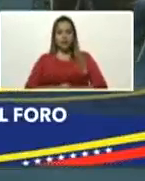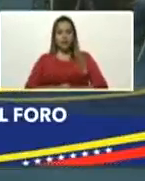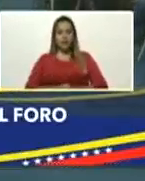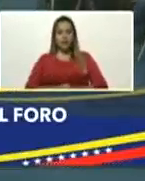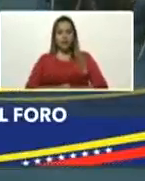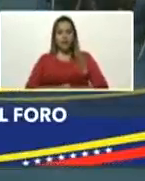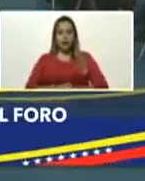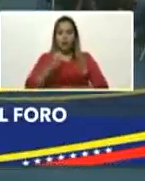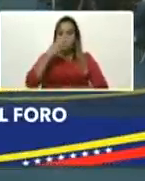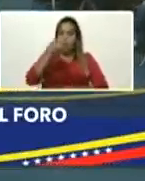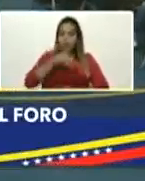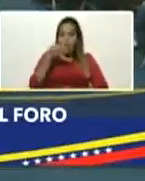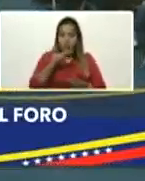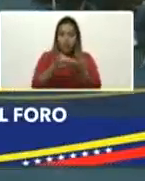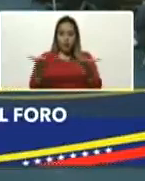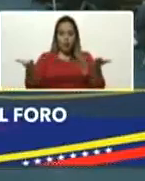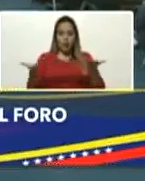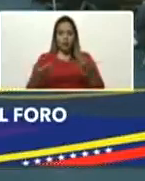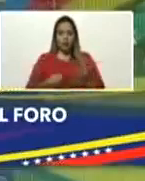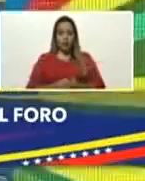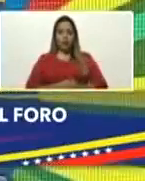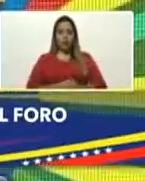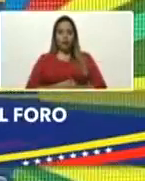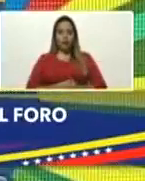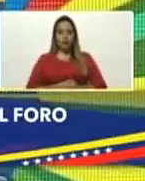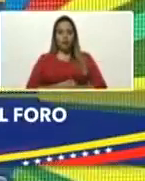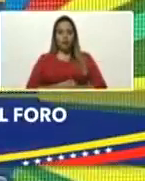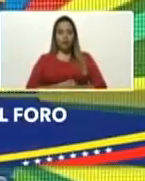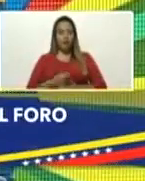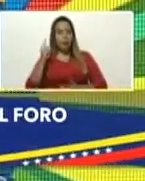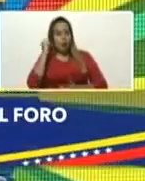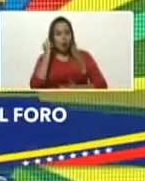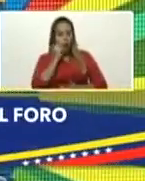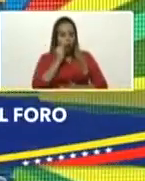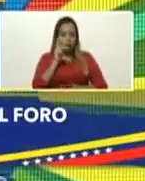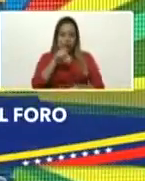Bueno, buenas tardes a todos y a todas.